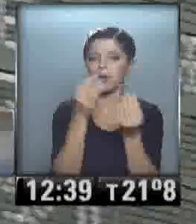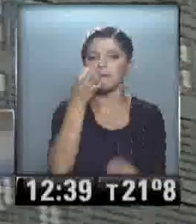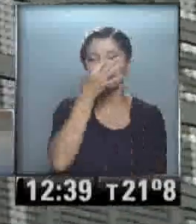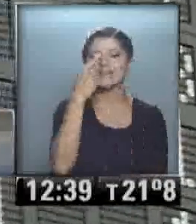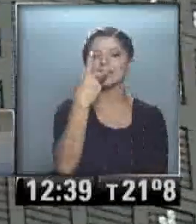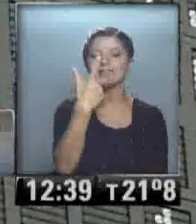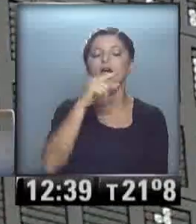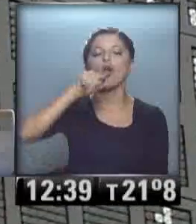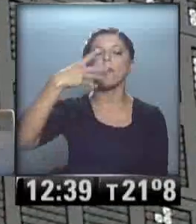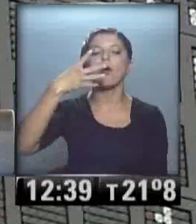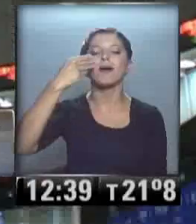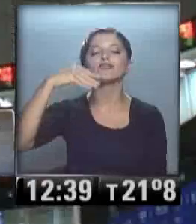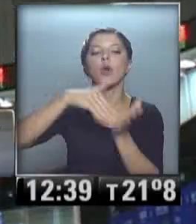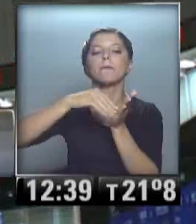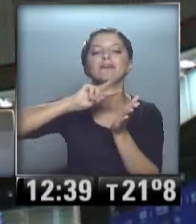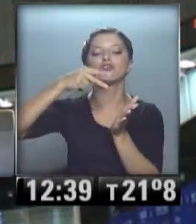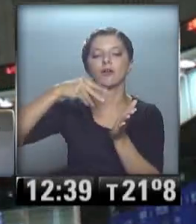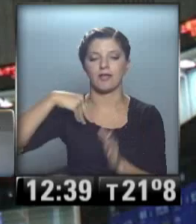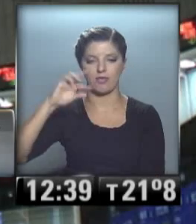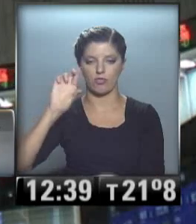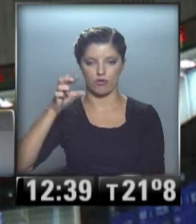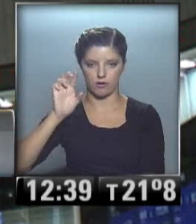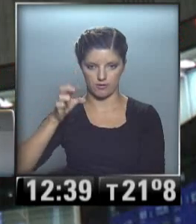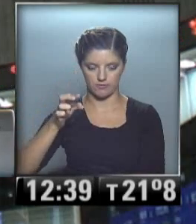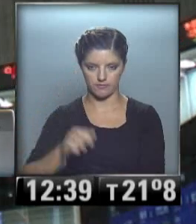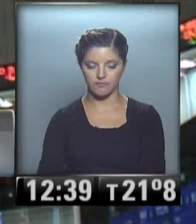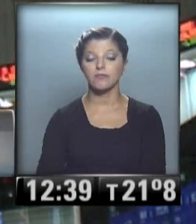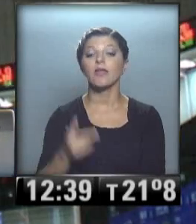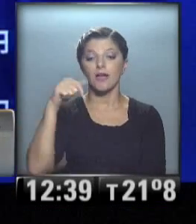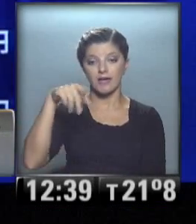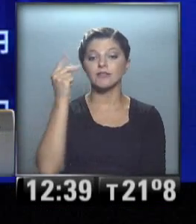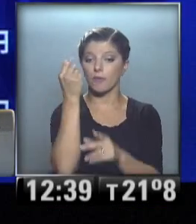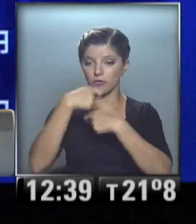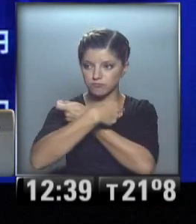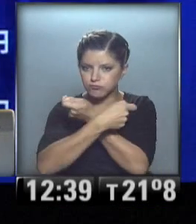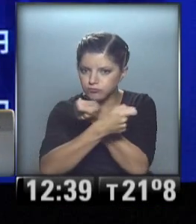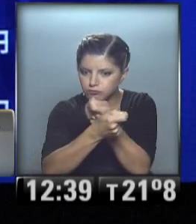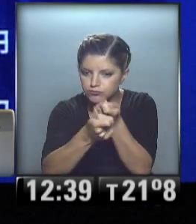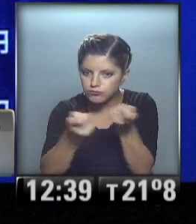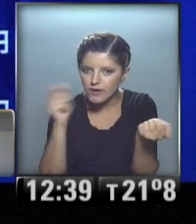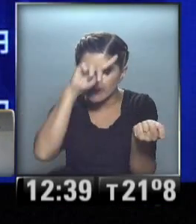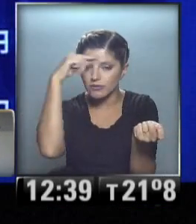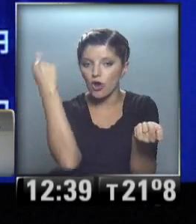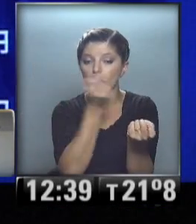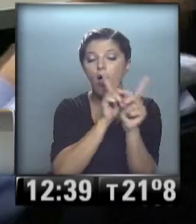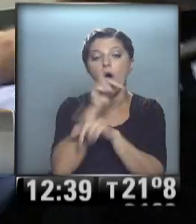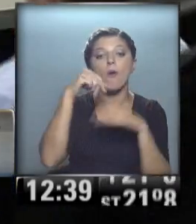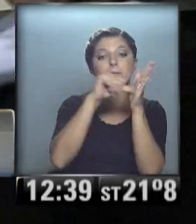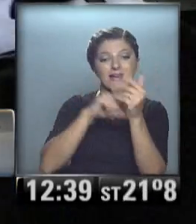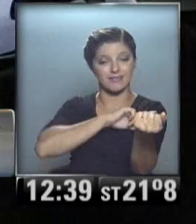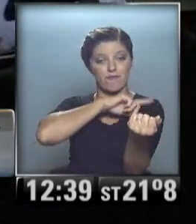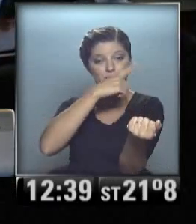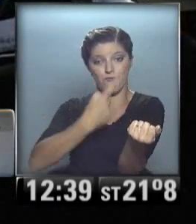billones de dólares. Ni la distribución del flujo de capitales internacionales ni los países